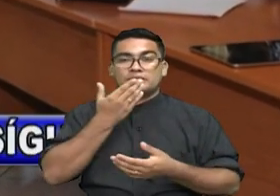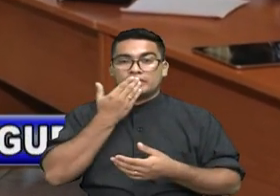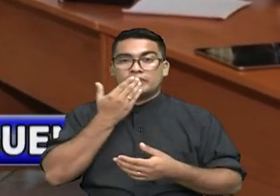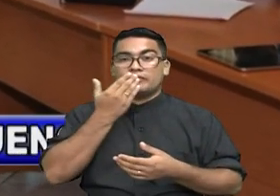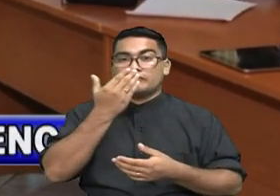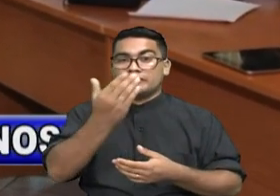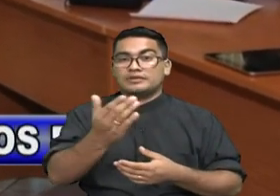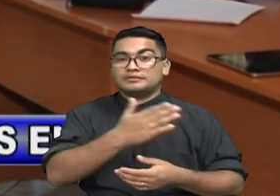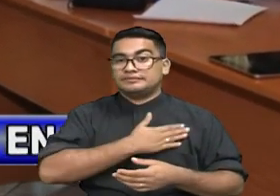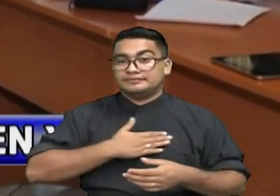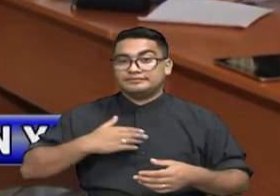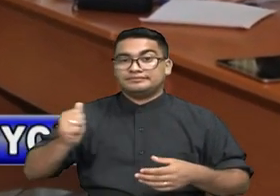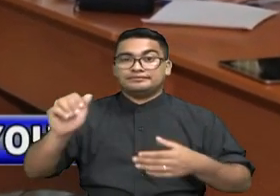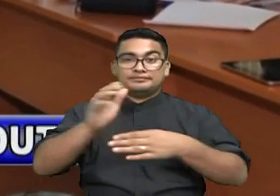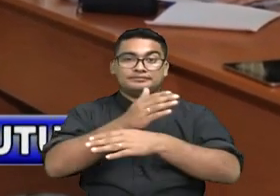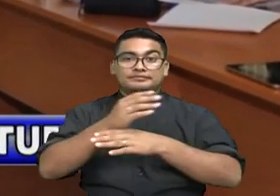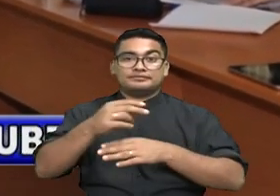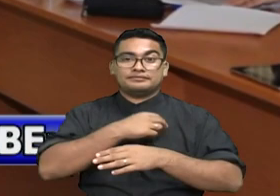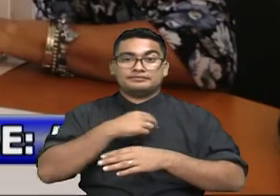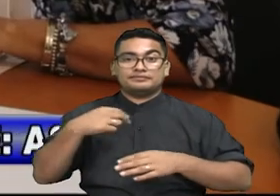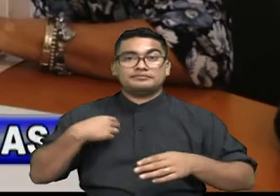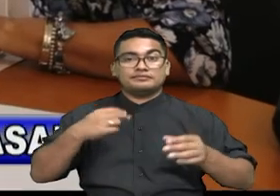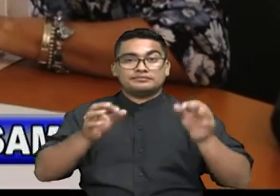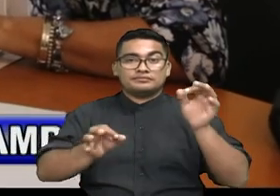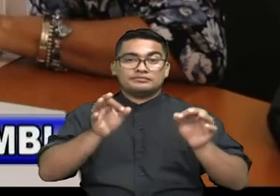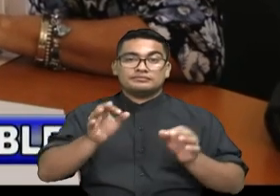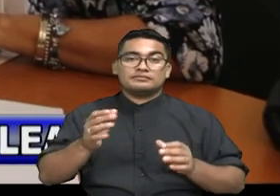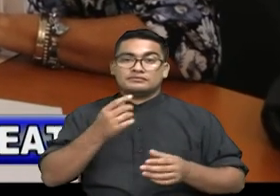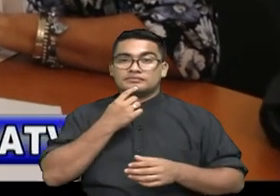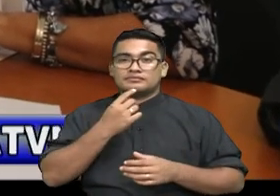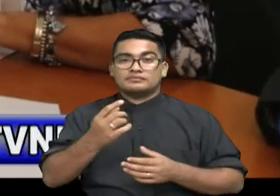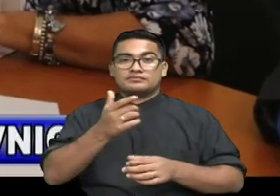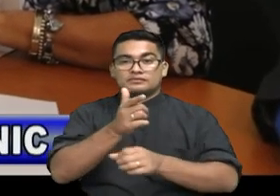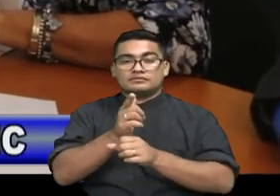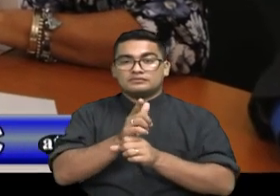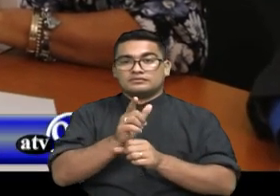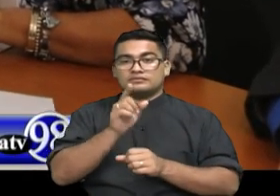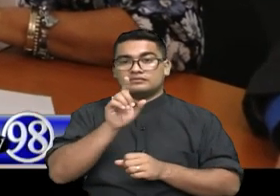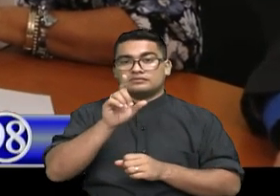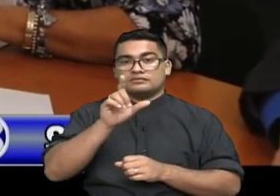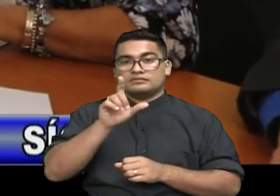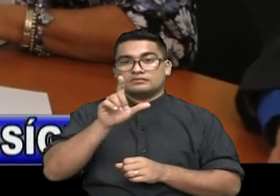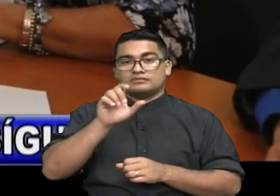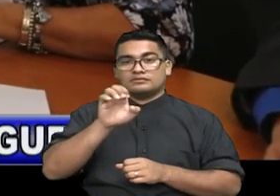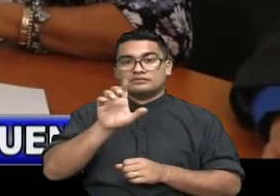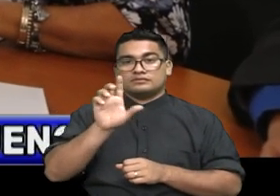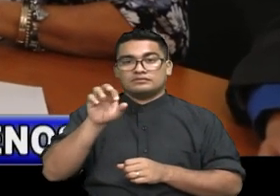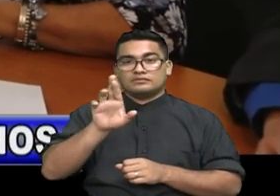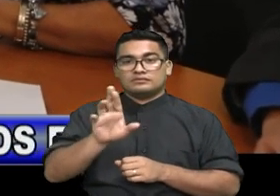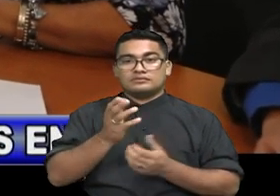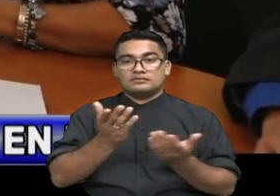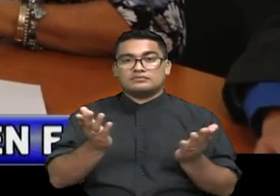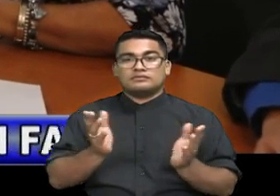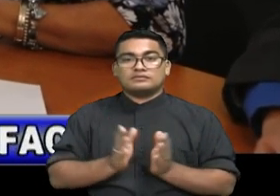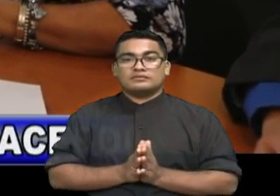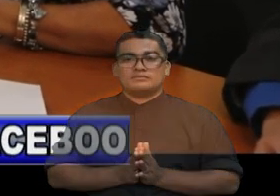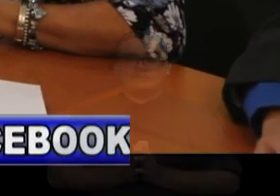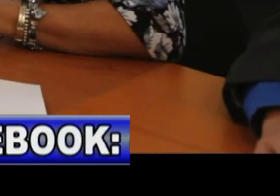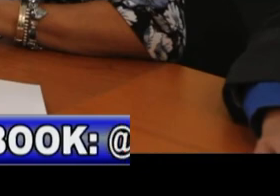manera las acciones en cuanto a impartición de justicia se refiere. Para el canal parlamentario, les informó Elmer Marcia.